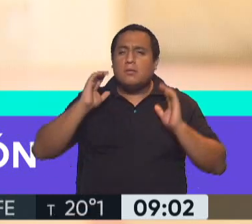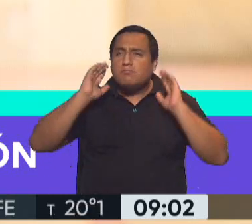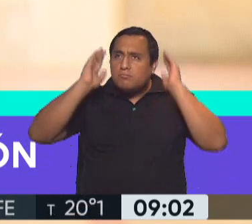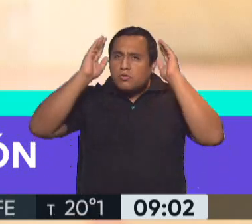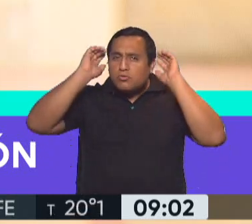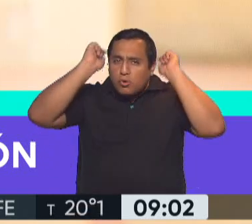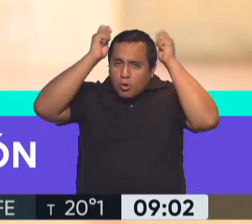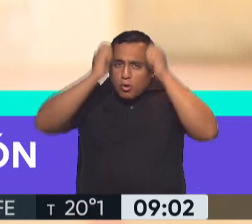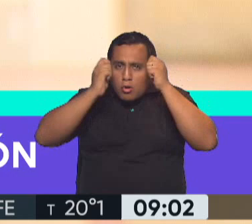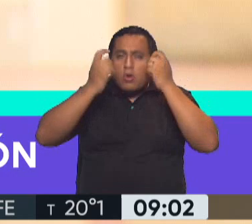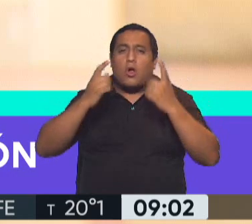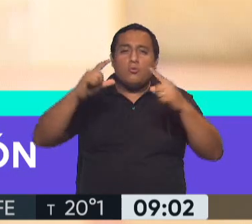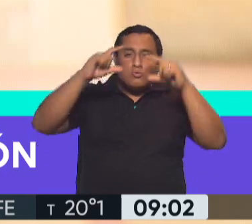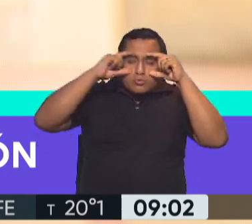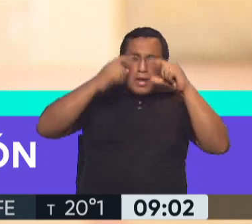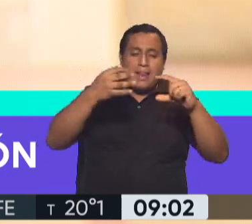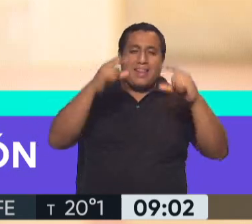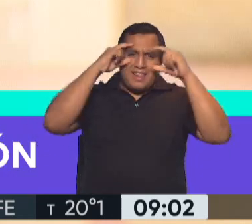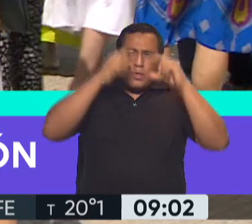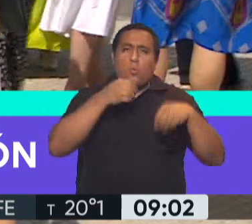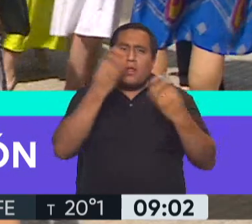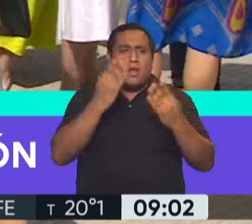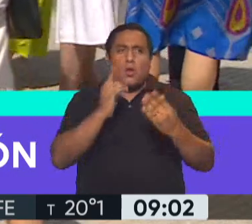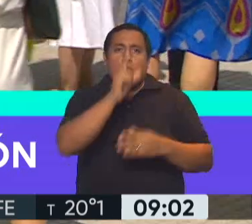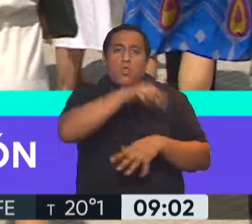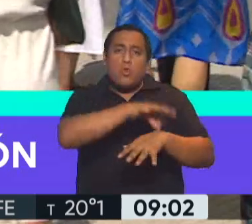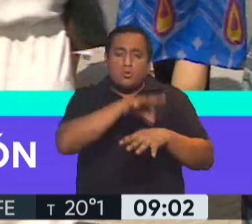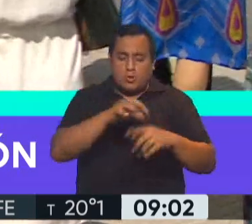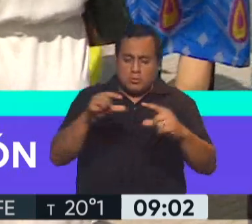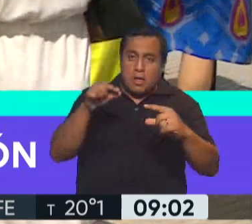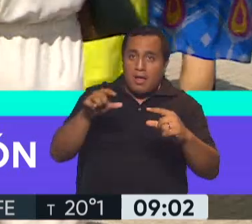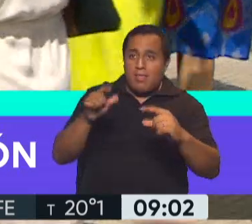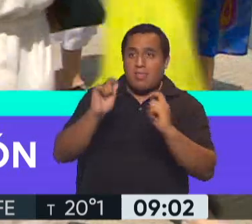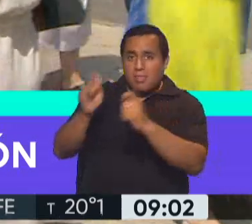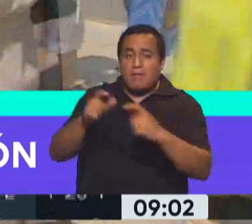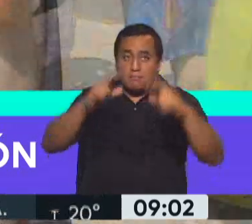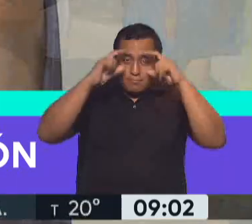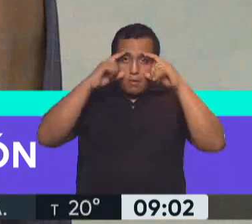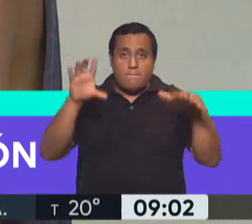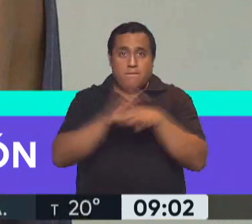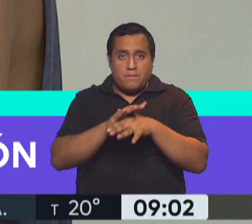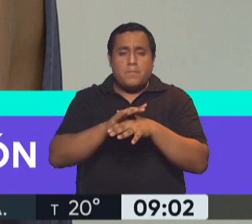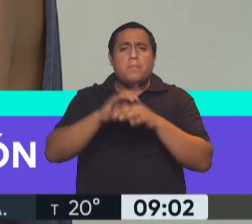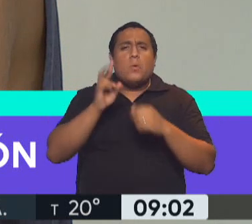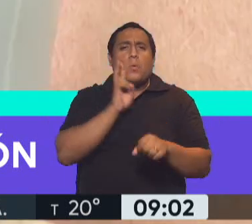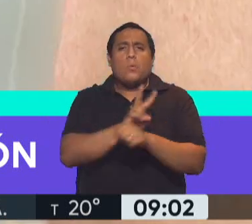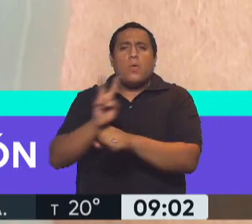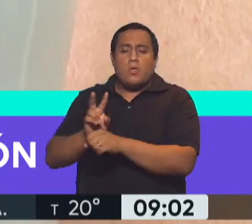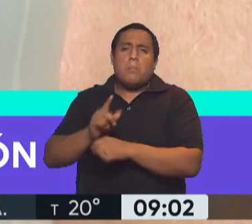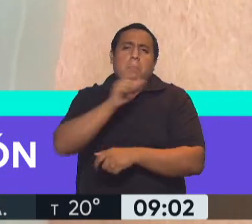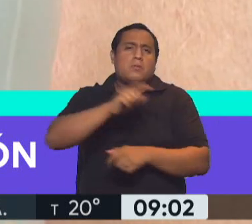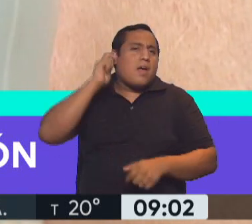Lentes para sol recetados por los oftalmólogos para que tenga el grado de protección adecuado. Y este cuidado tiene que ser para todos los individuos de cualquier